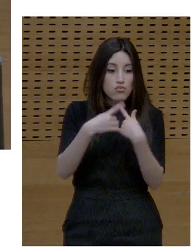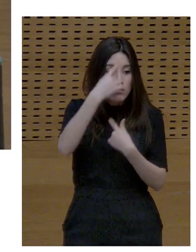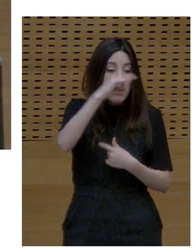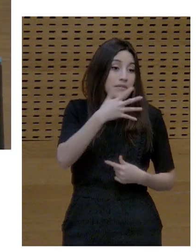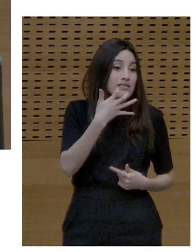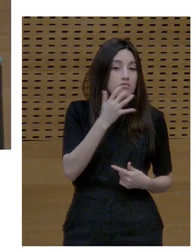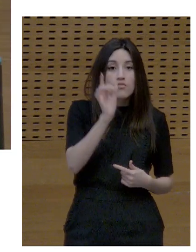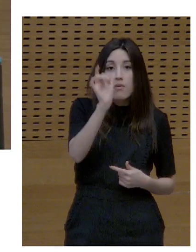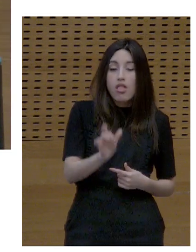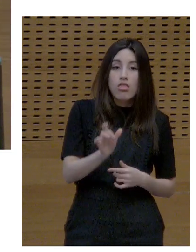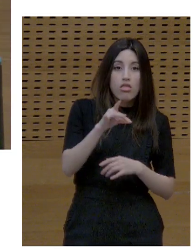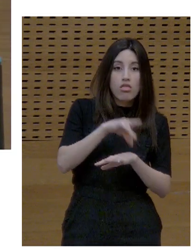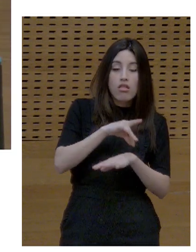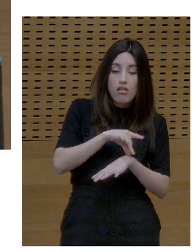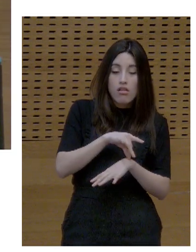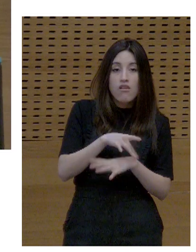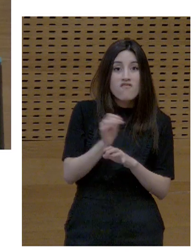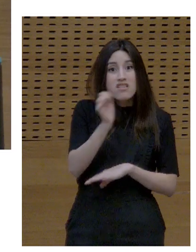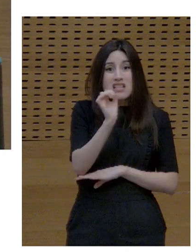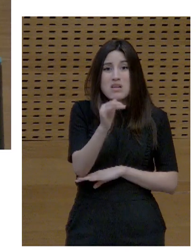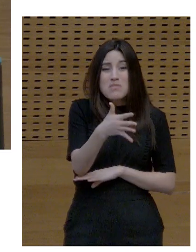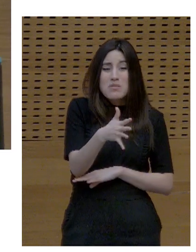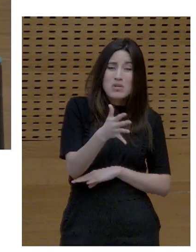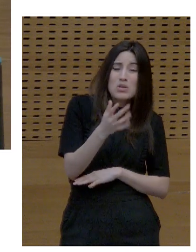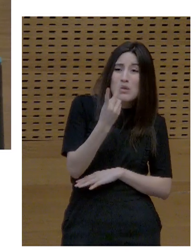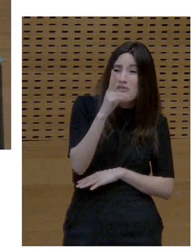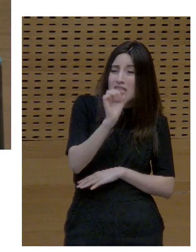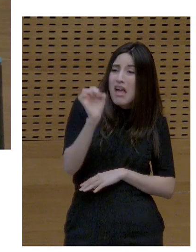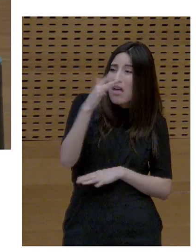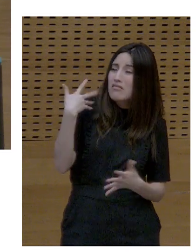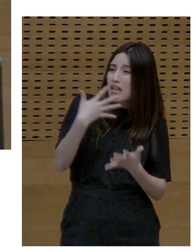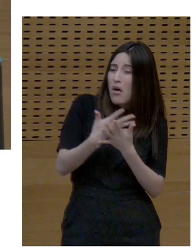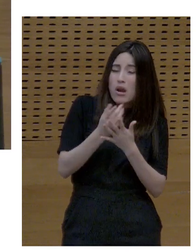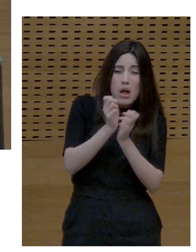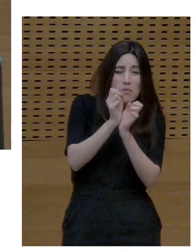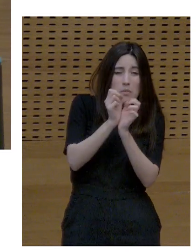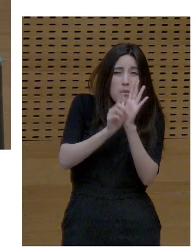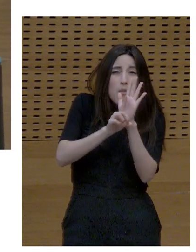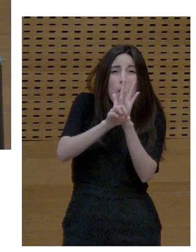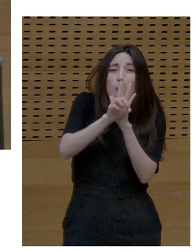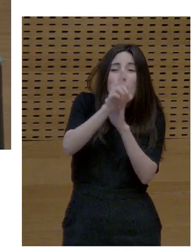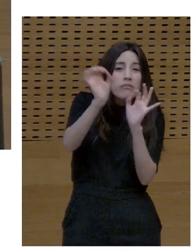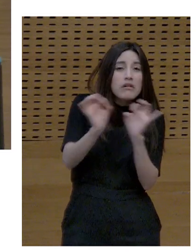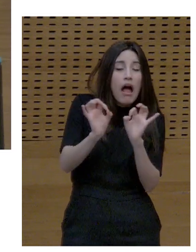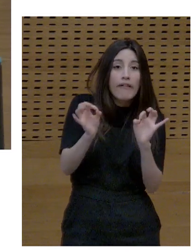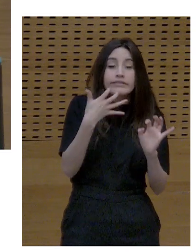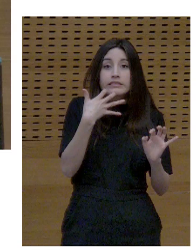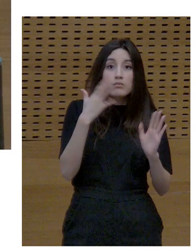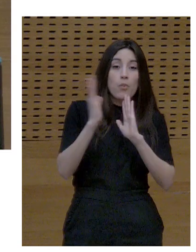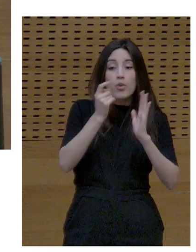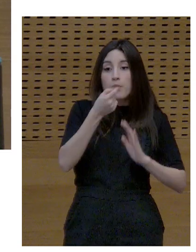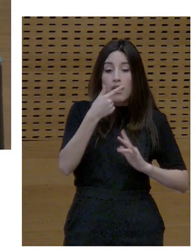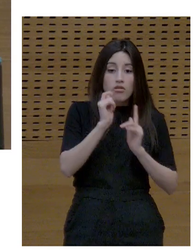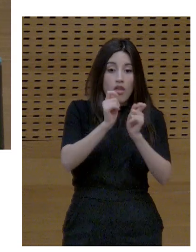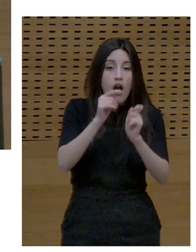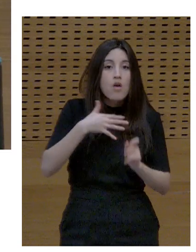que tiene una enfermedad de Parkinson de 20 años de evolución, no ha tomado nunca medicación, cuando le demos medicación se va a